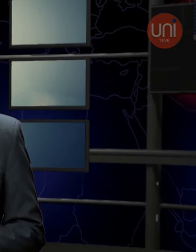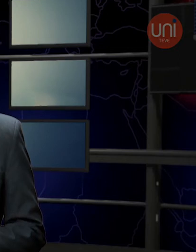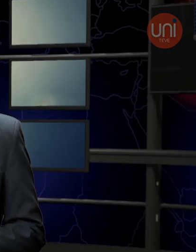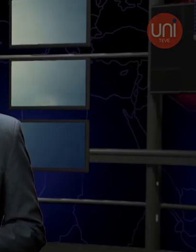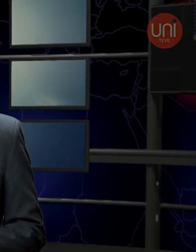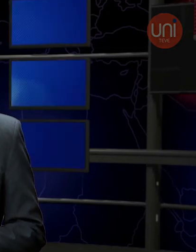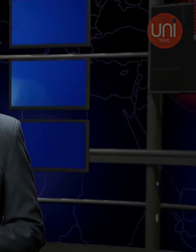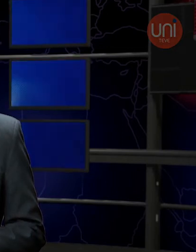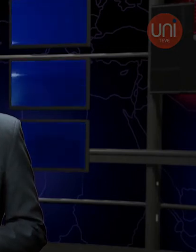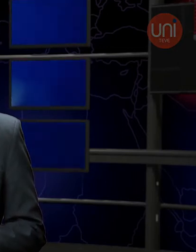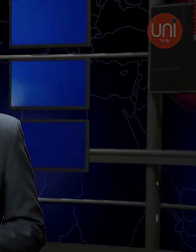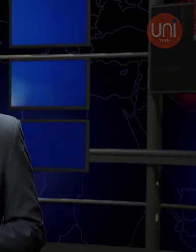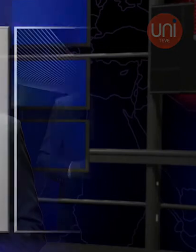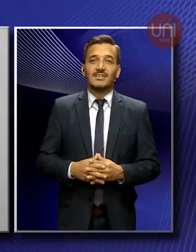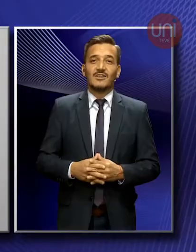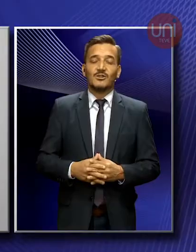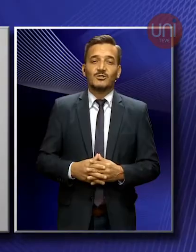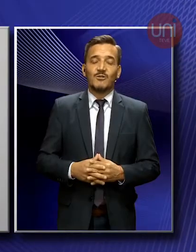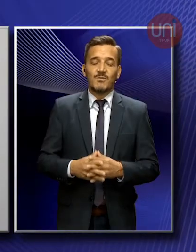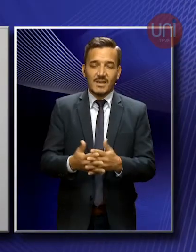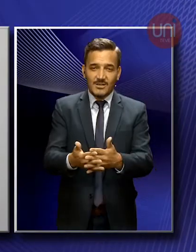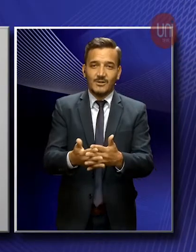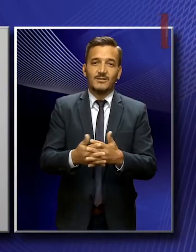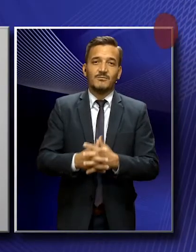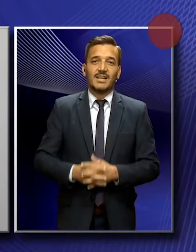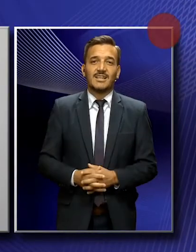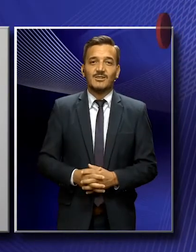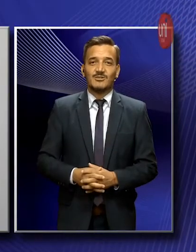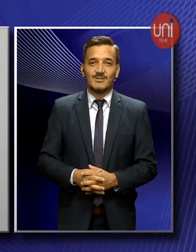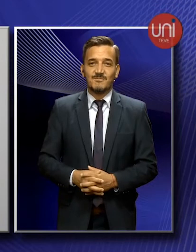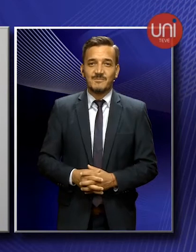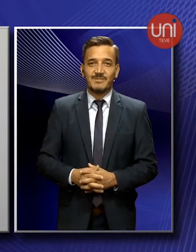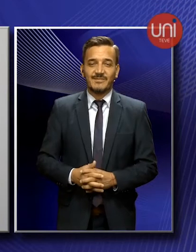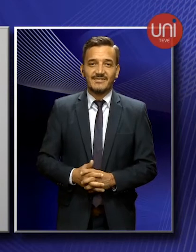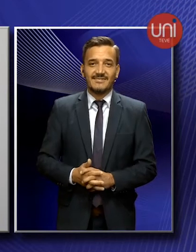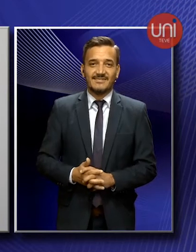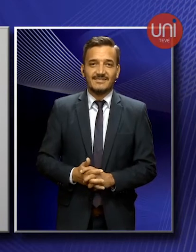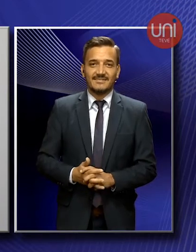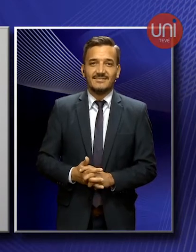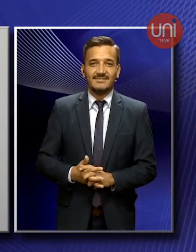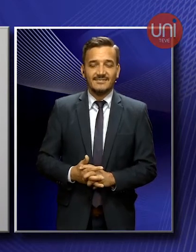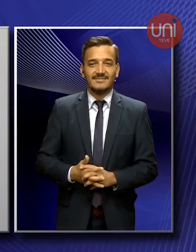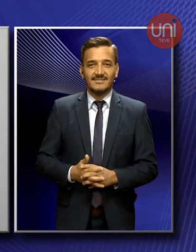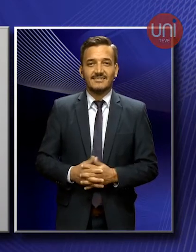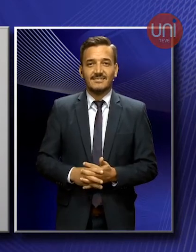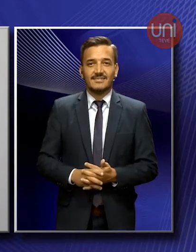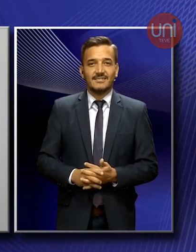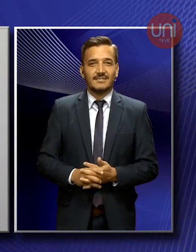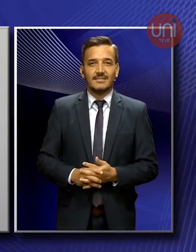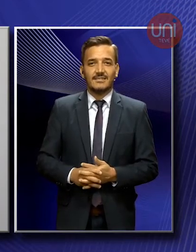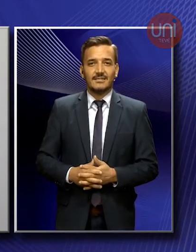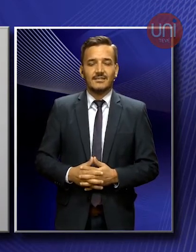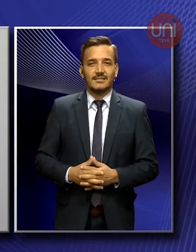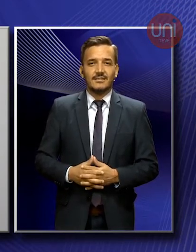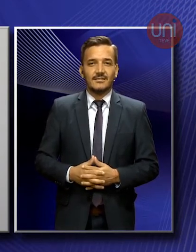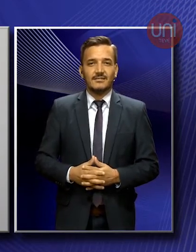Con nosotros Hugo Pizzi. Gracias por atendernos, doctor. Bienvenido. Buenas tardes, noches. Hola, Héctor. Buenas tardes. El placer de